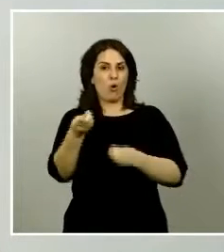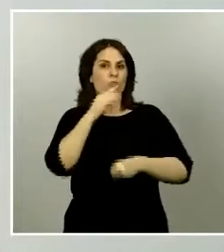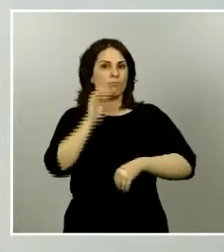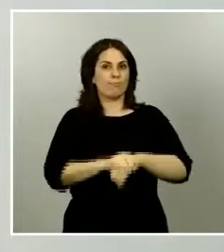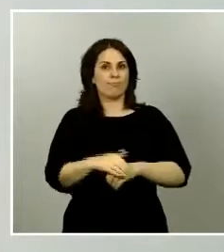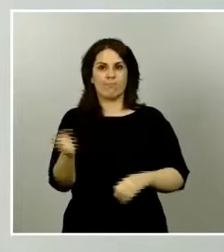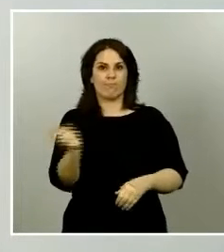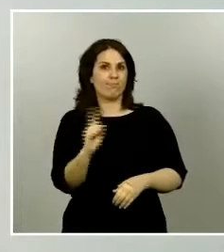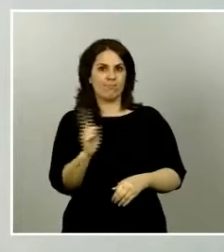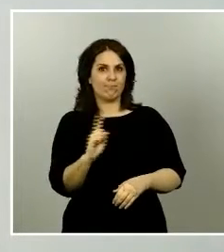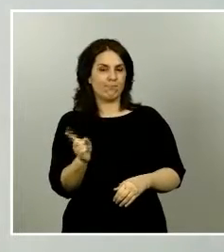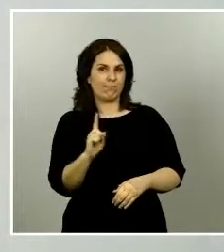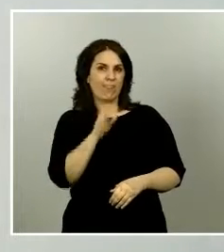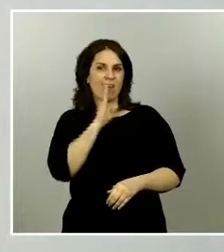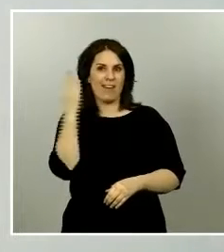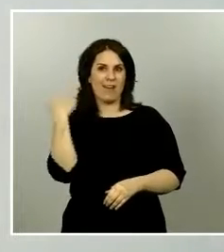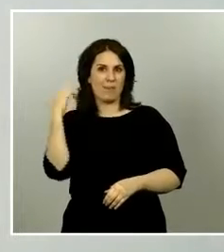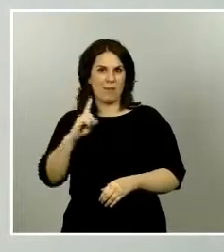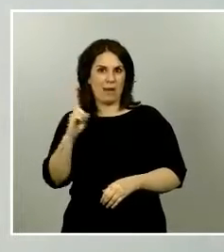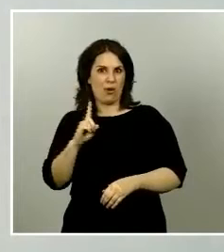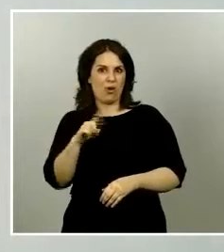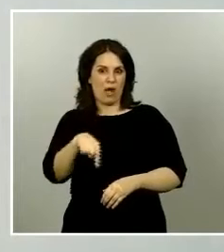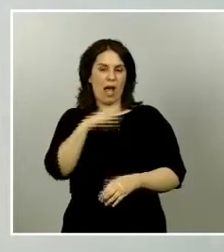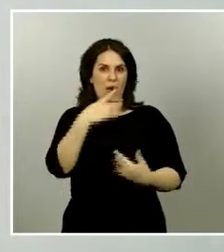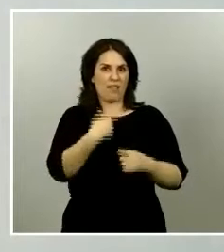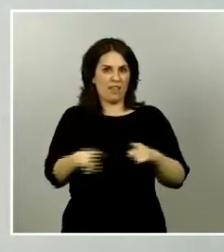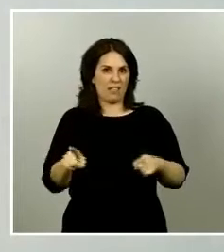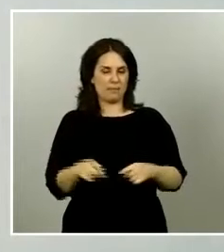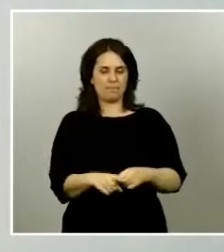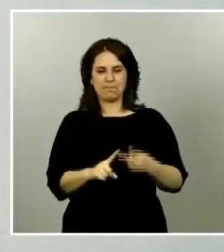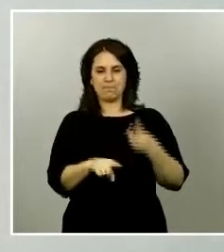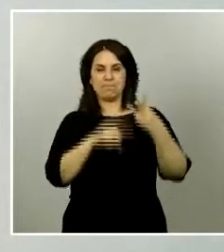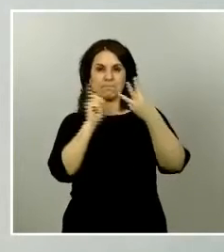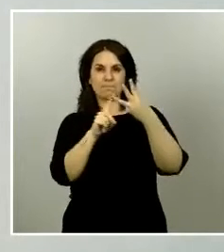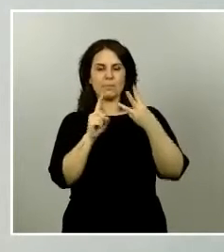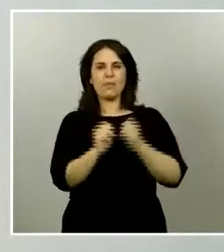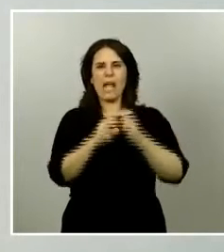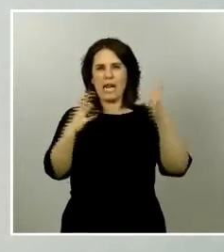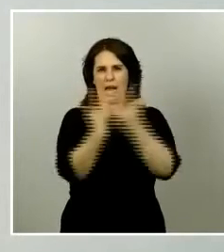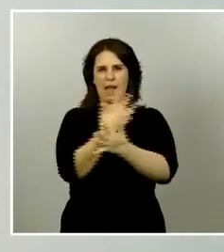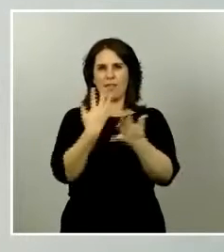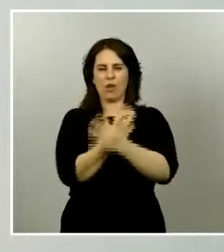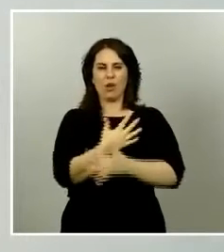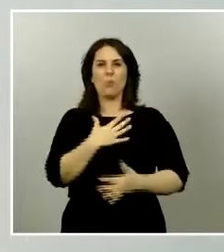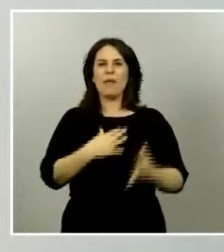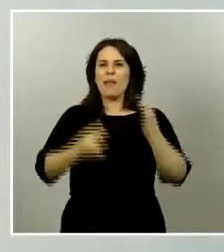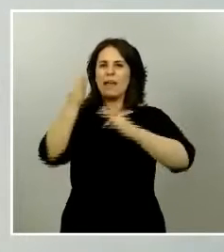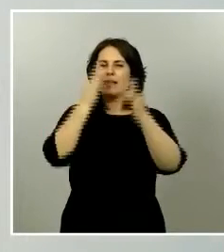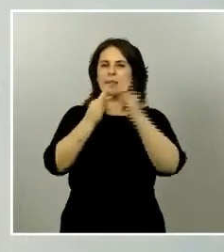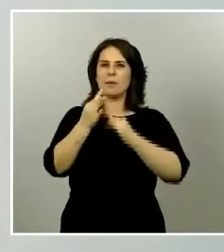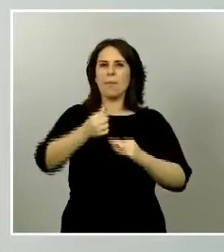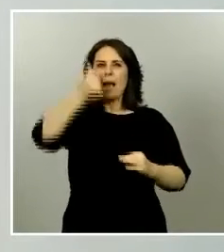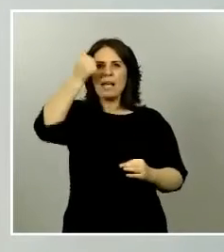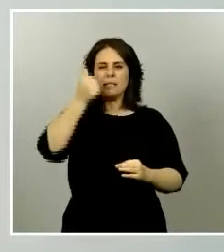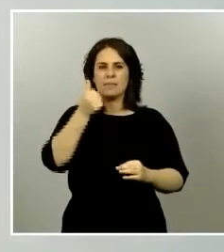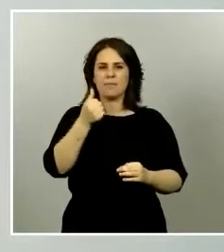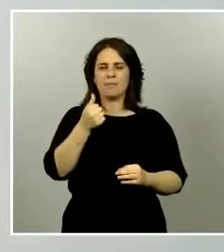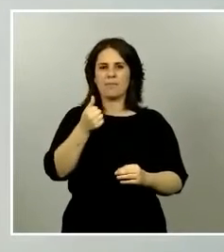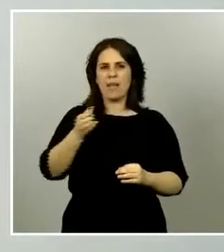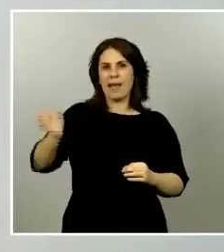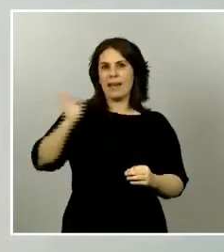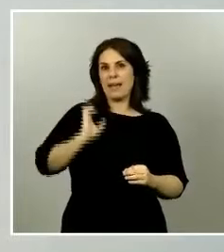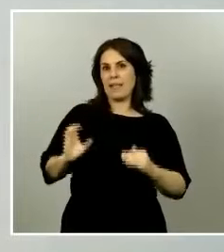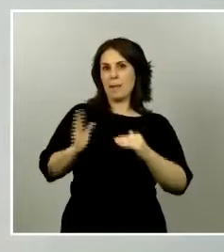después de que finalmente el acuerdo con ellos no se vaya a cumplir en los términos en los que se firmó el primer documento? Y una última